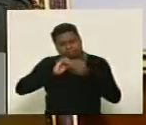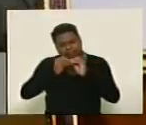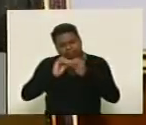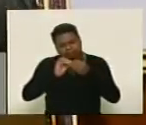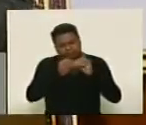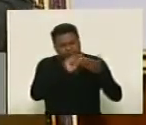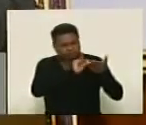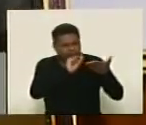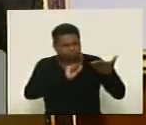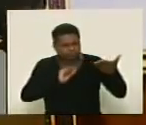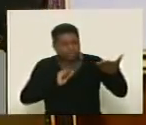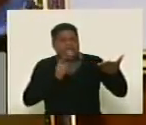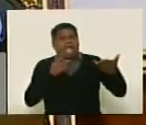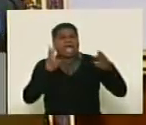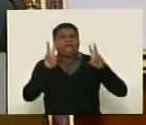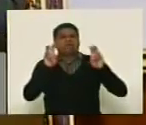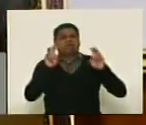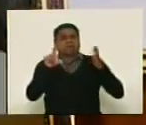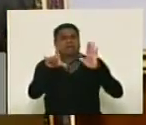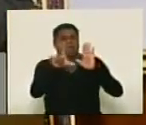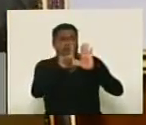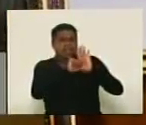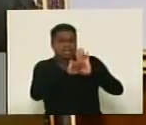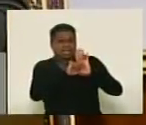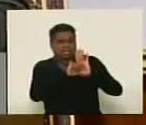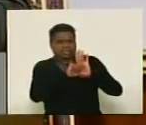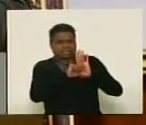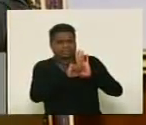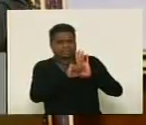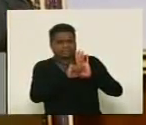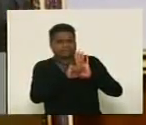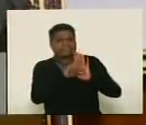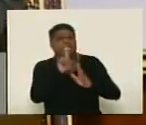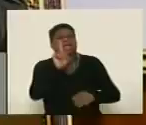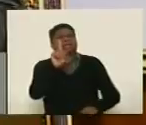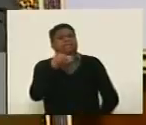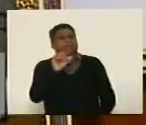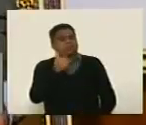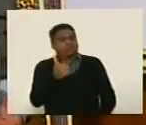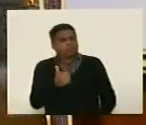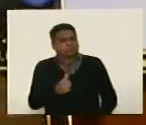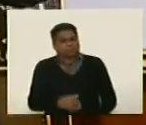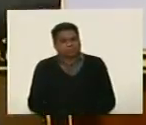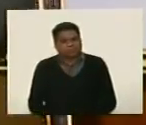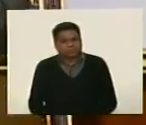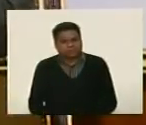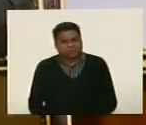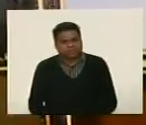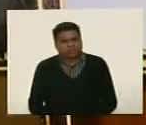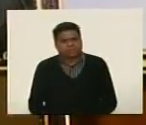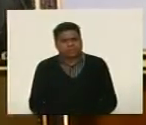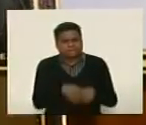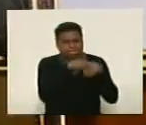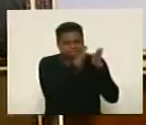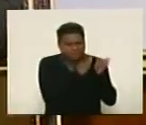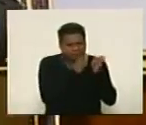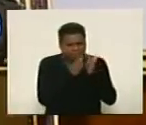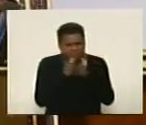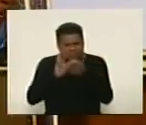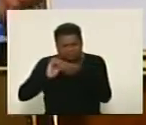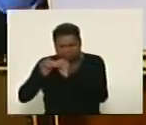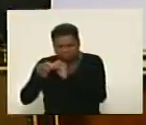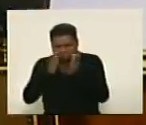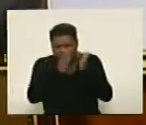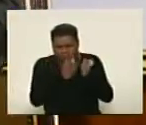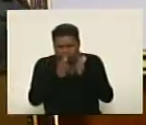leyes o en un marco legal que adecue cada uno